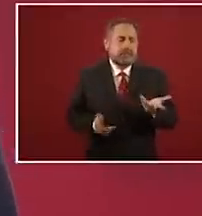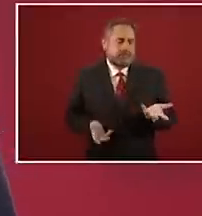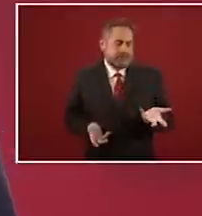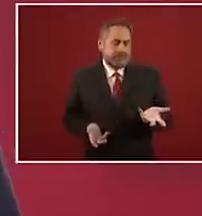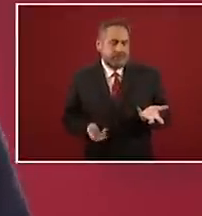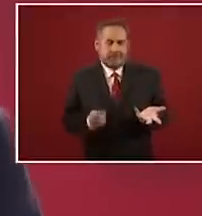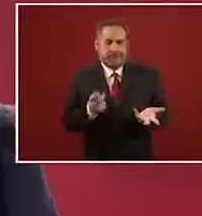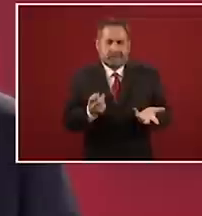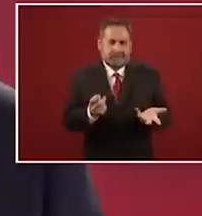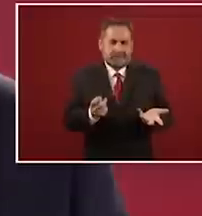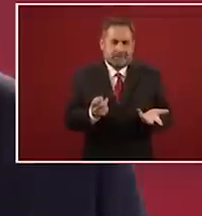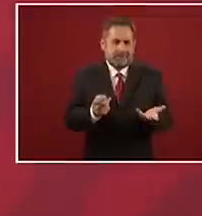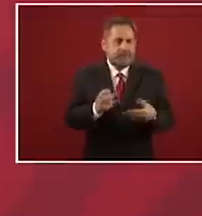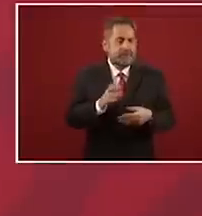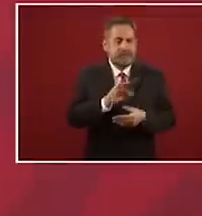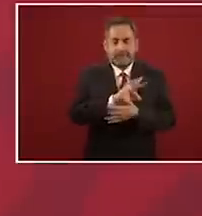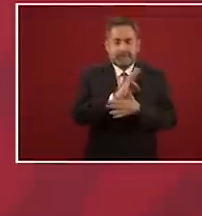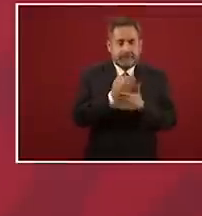se tenía